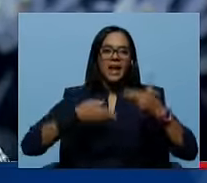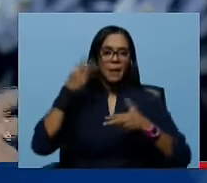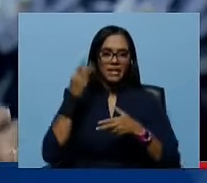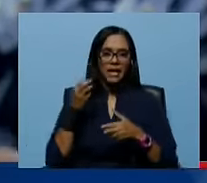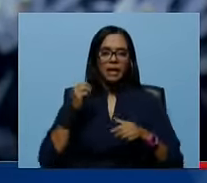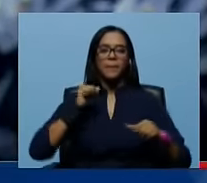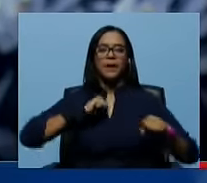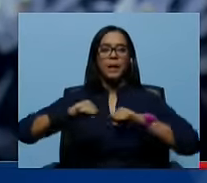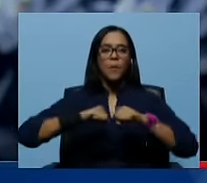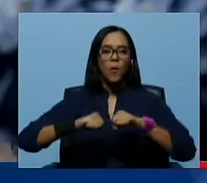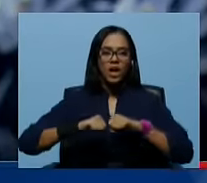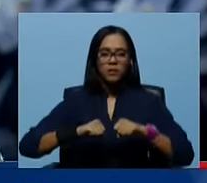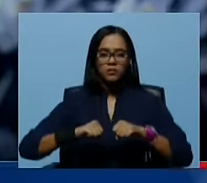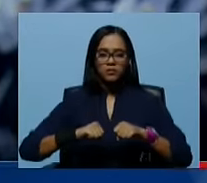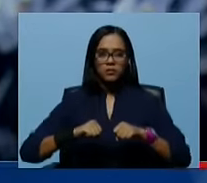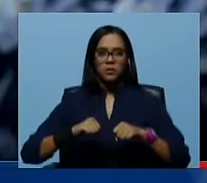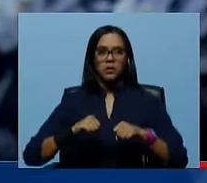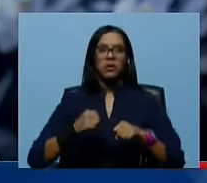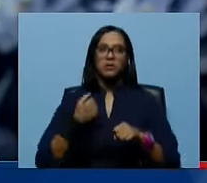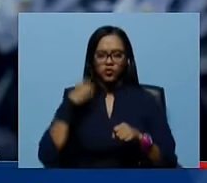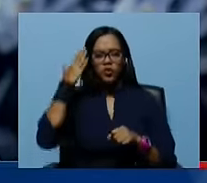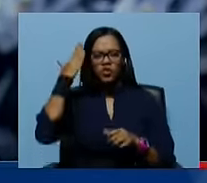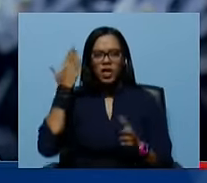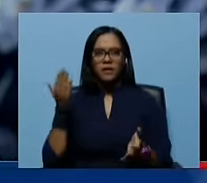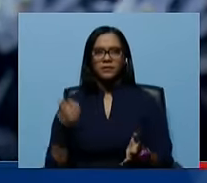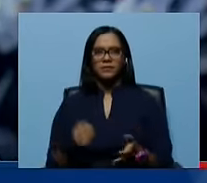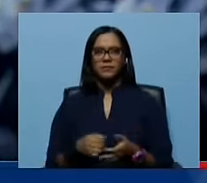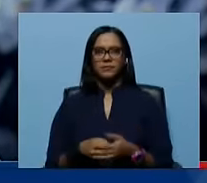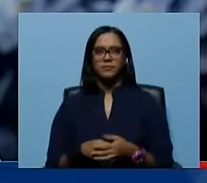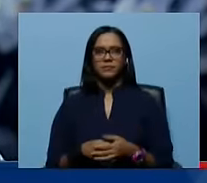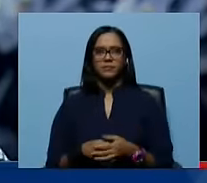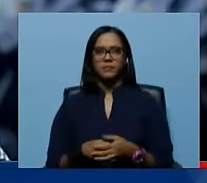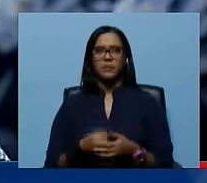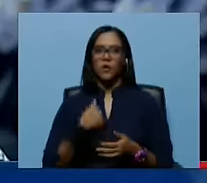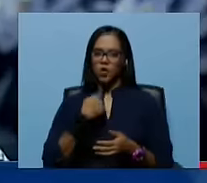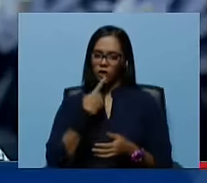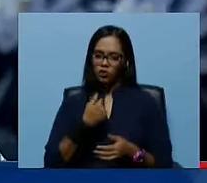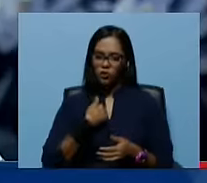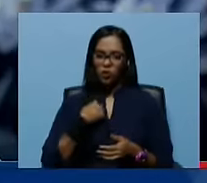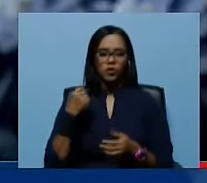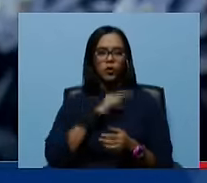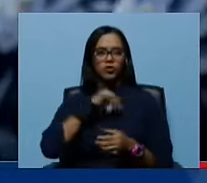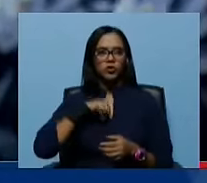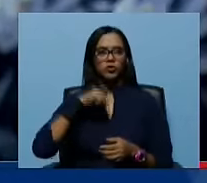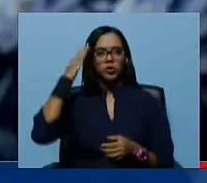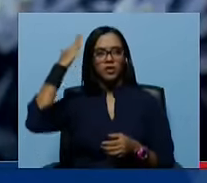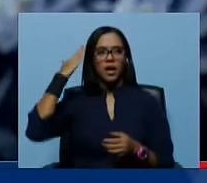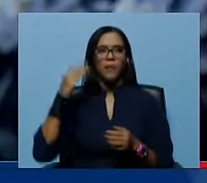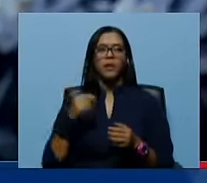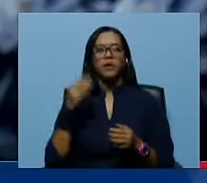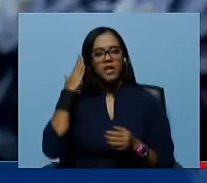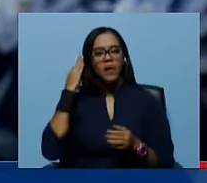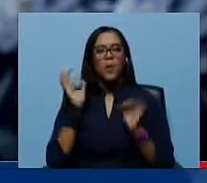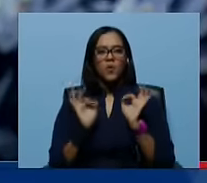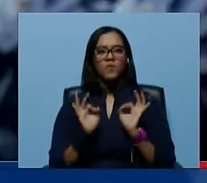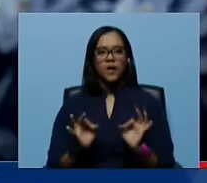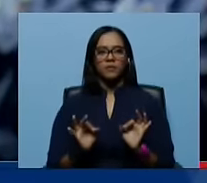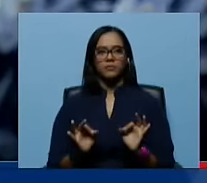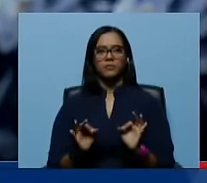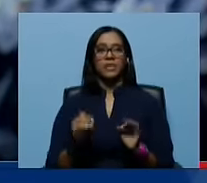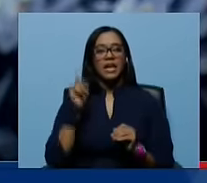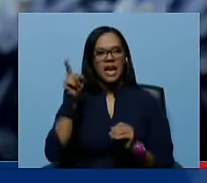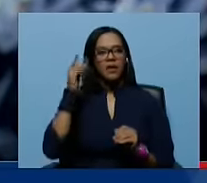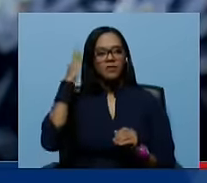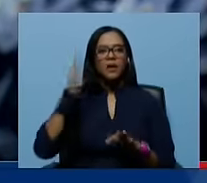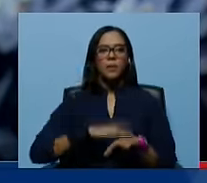mover. Yo lo sé. Cuando digo yo, nosotros lo sabemos y lo sabemos muy bien. Ellos